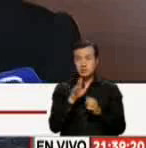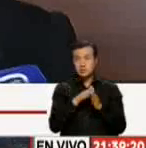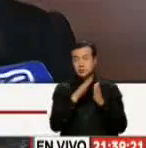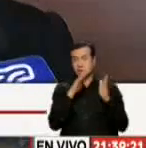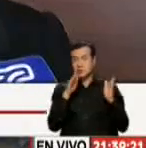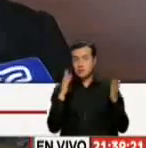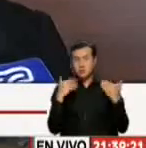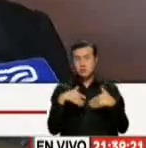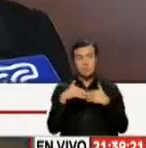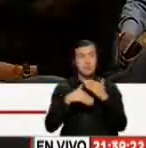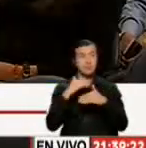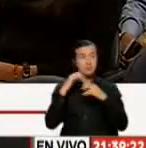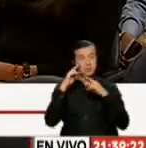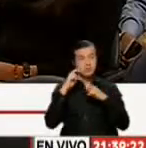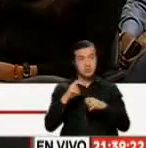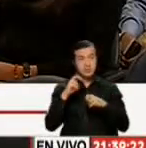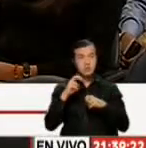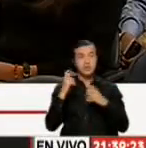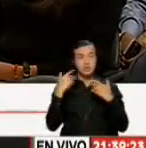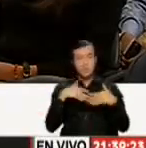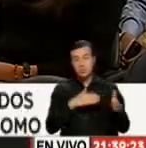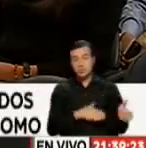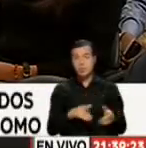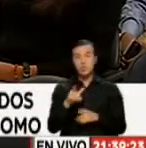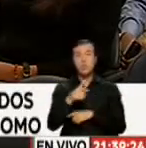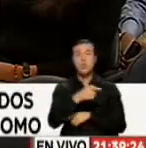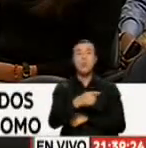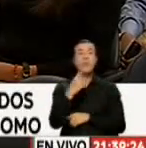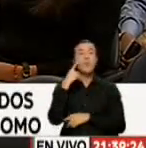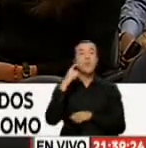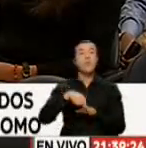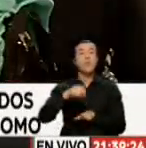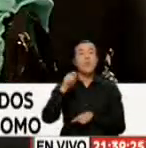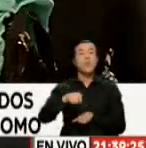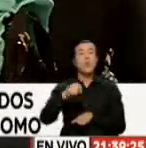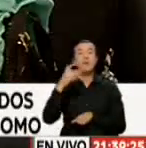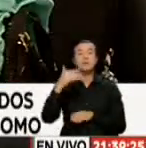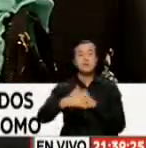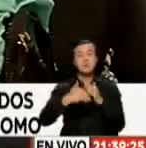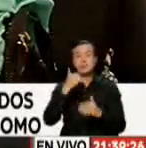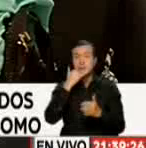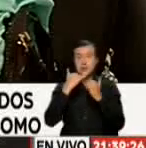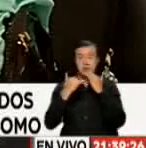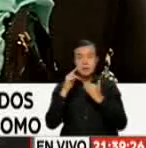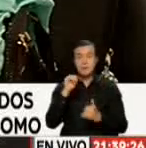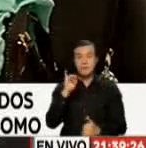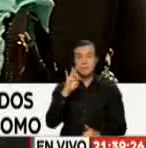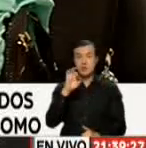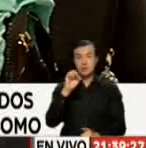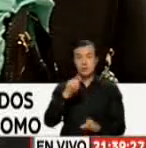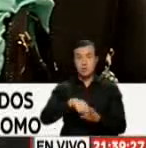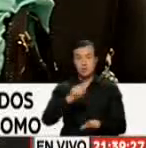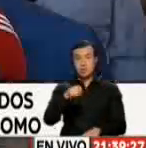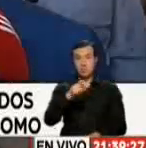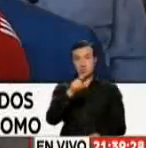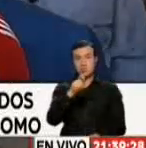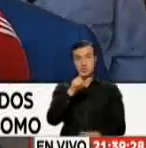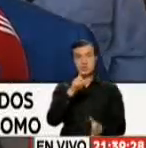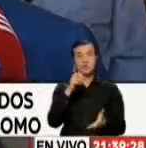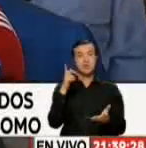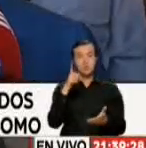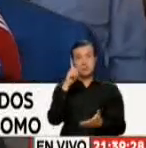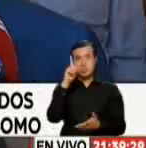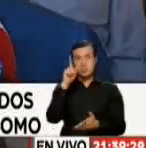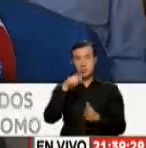el proceso investigativo. En la resolución, los jueces sancionaron por deslealtad procesal a Milton Castillo, abogado de la víctima. Uno